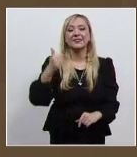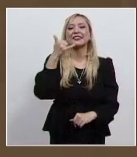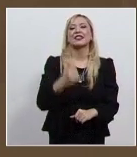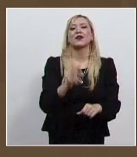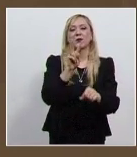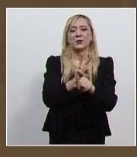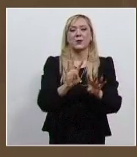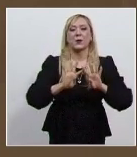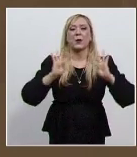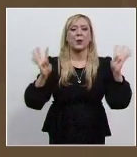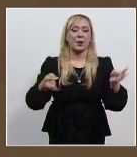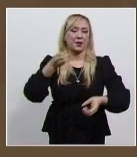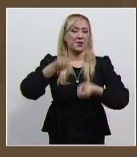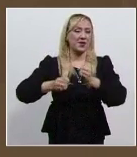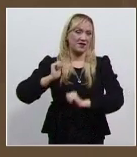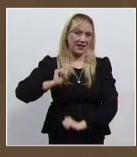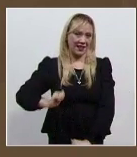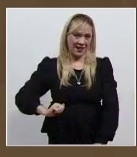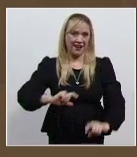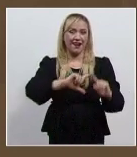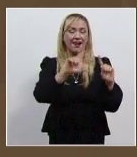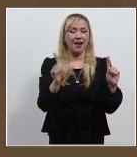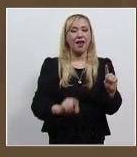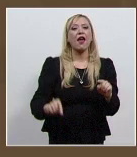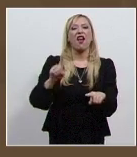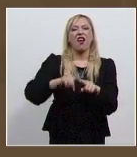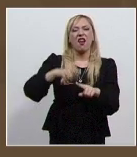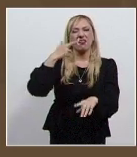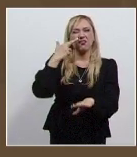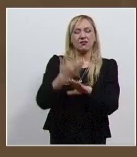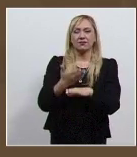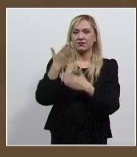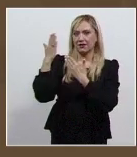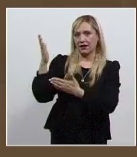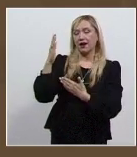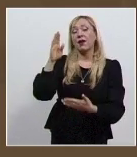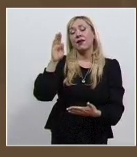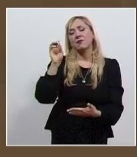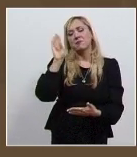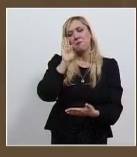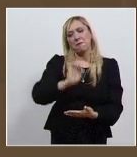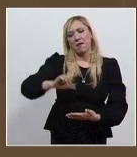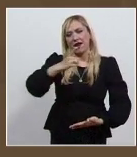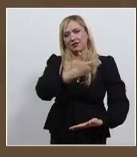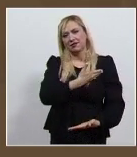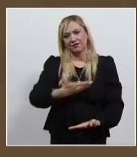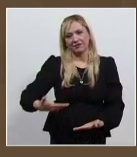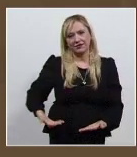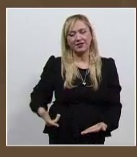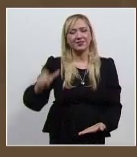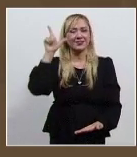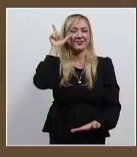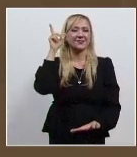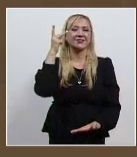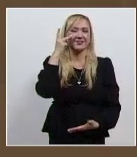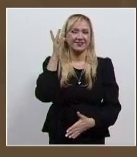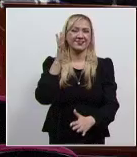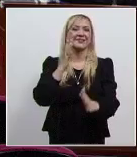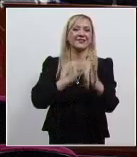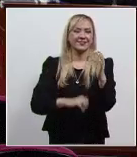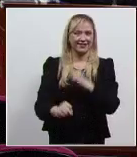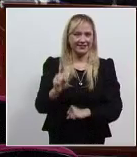Consejo de la Judicatura Federal, presididos por la señora ministra doña Norma Lucía Piña